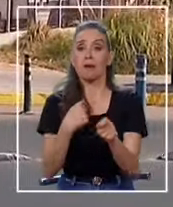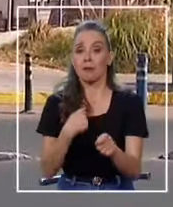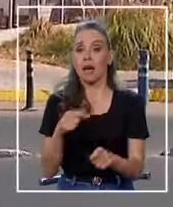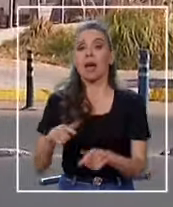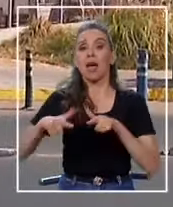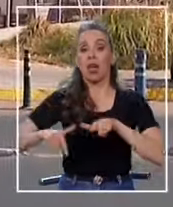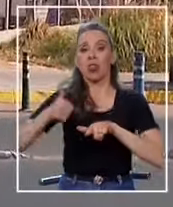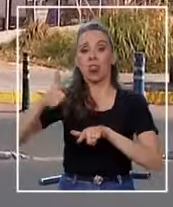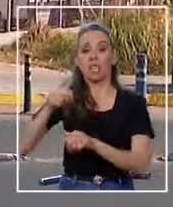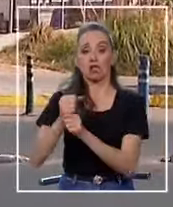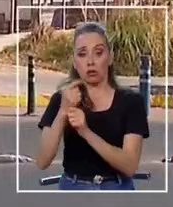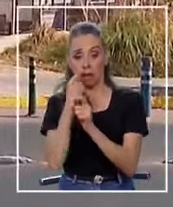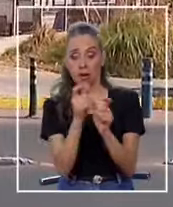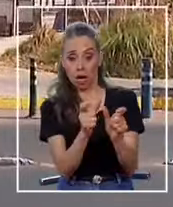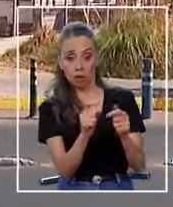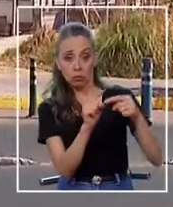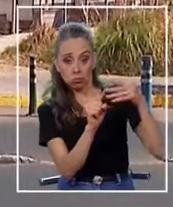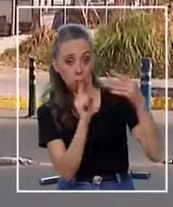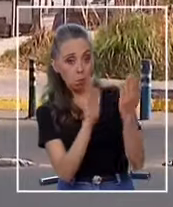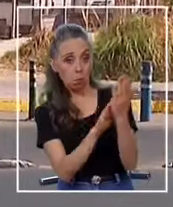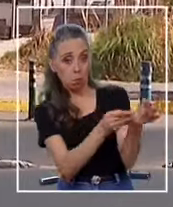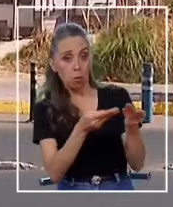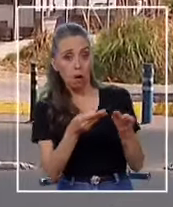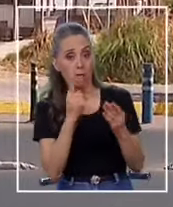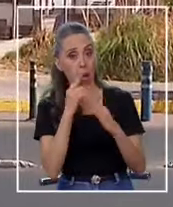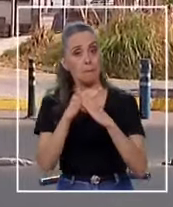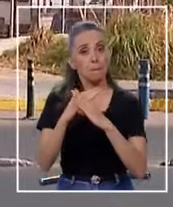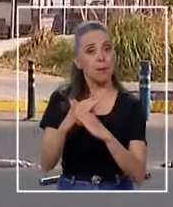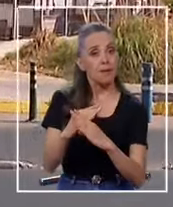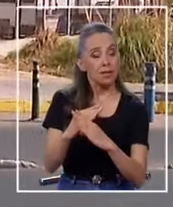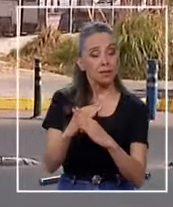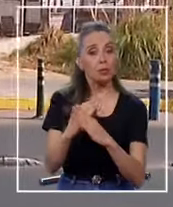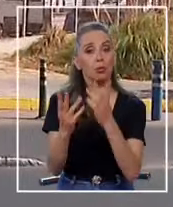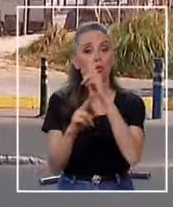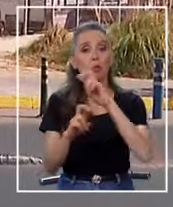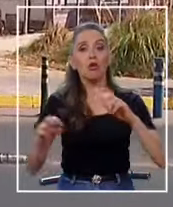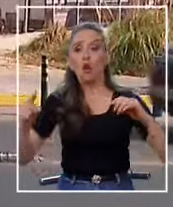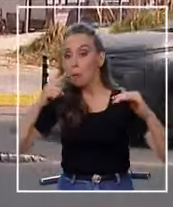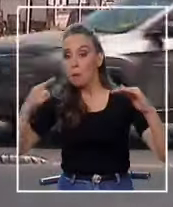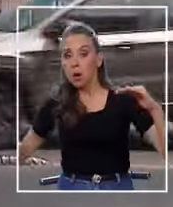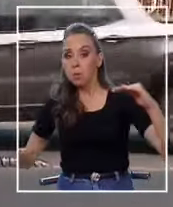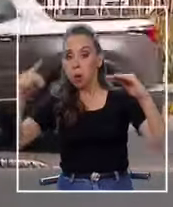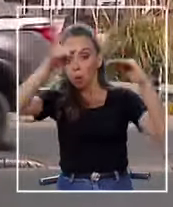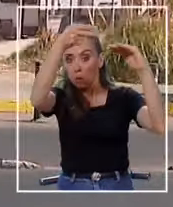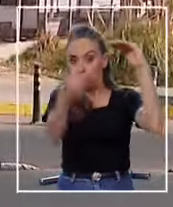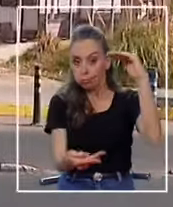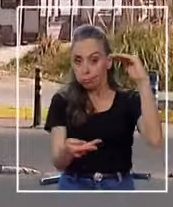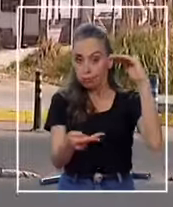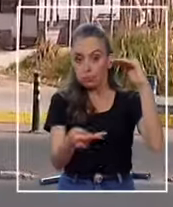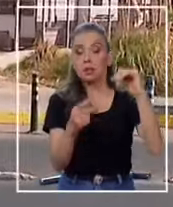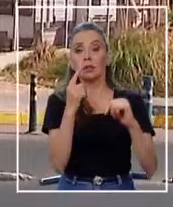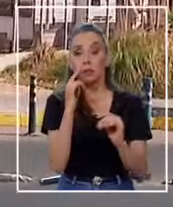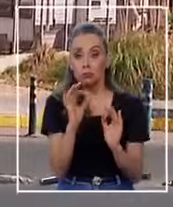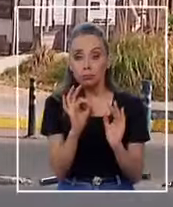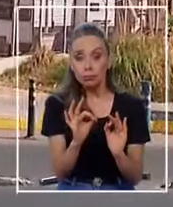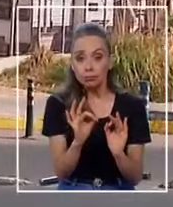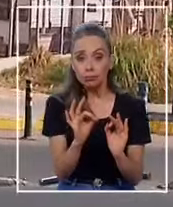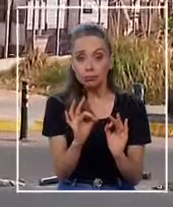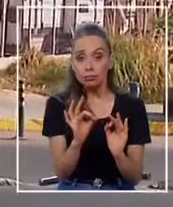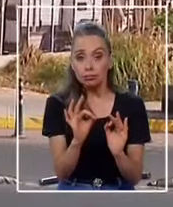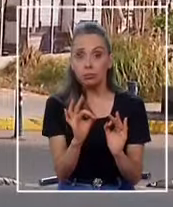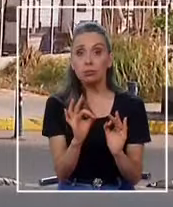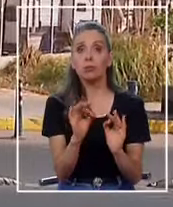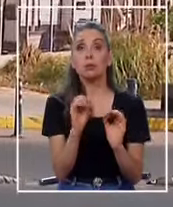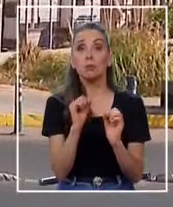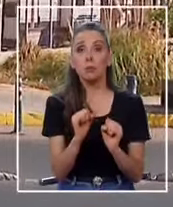fiscalizador que las medidas preventivas y la investigación del accidente puede determinar que se encuentran en condiciones de